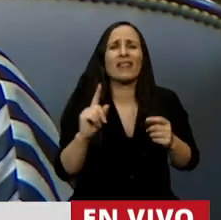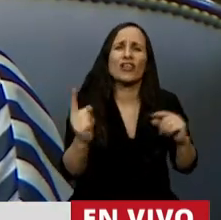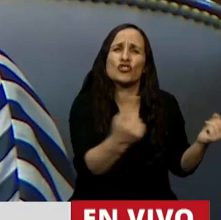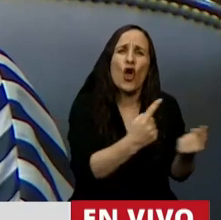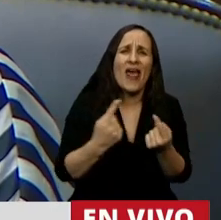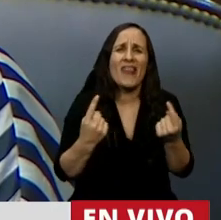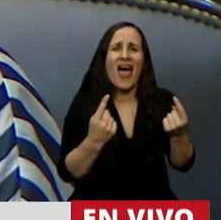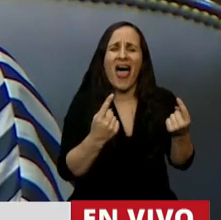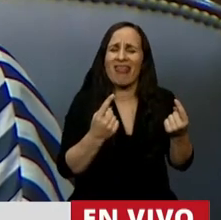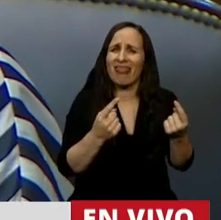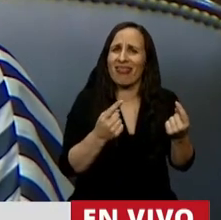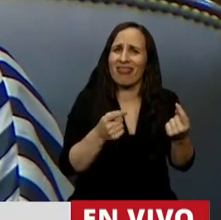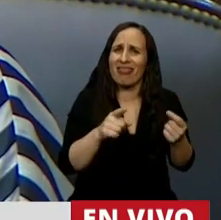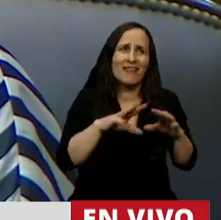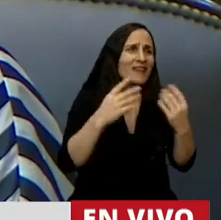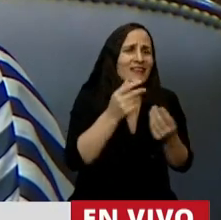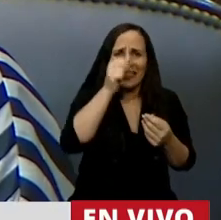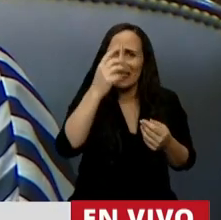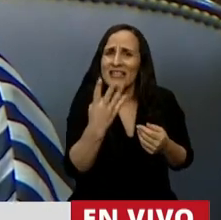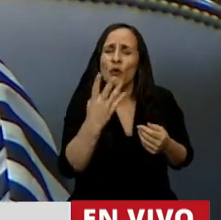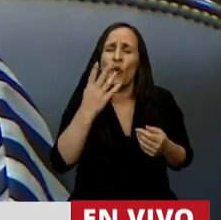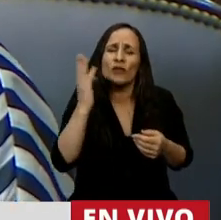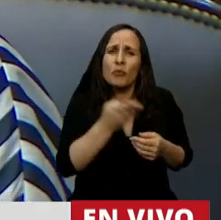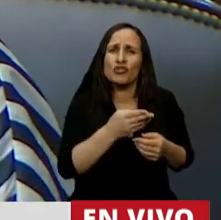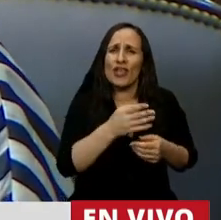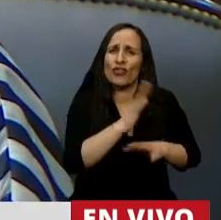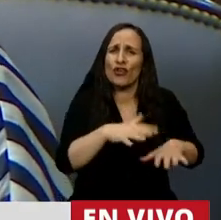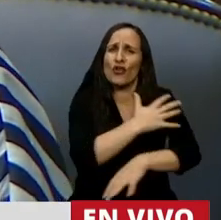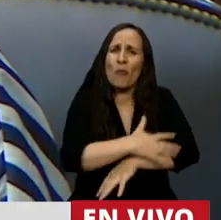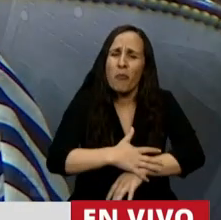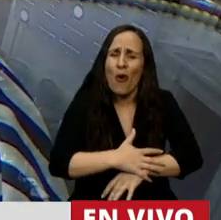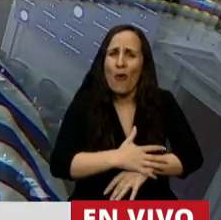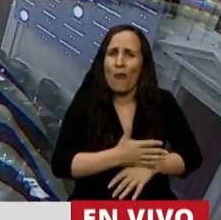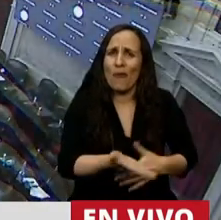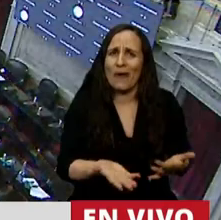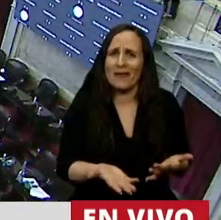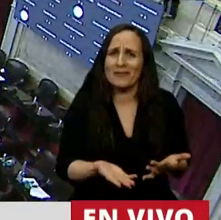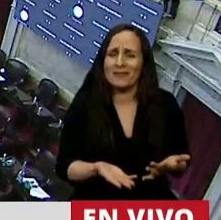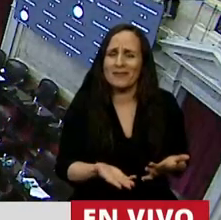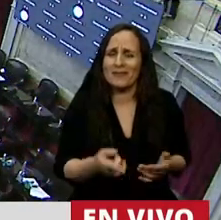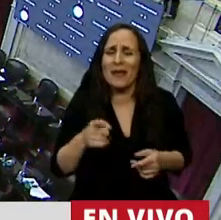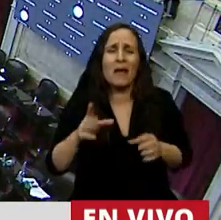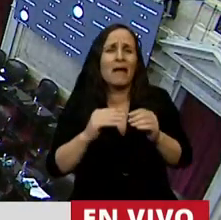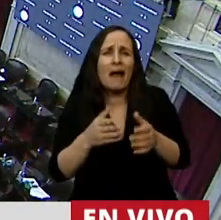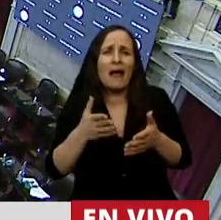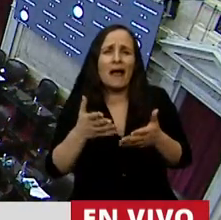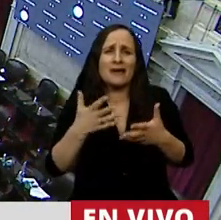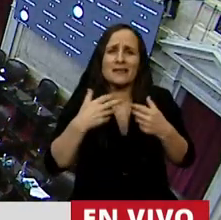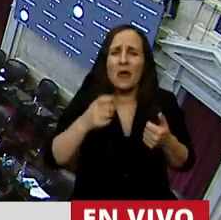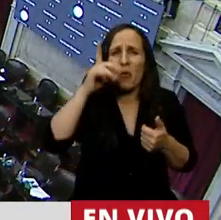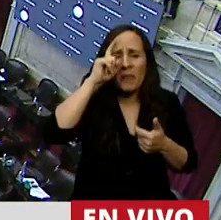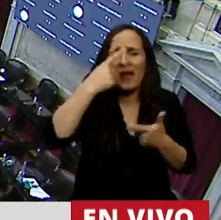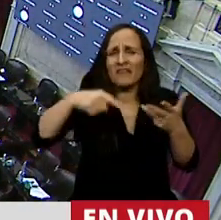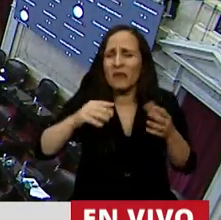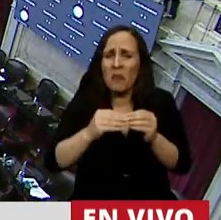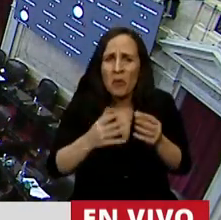de 64% de niños en situación de pobreza, con un gran déficit sanitario, una